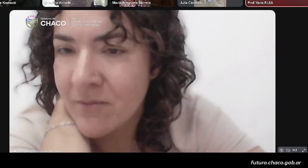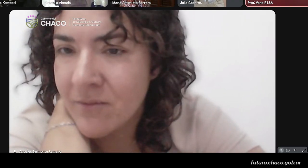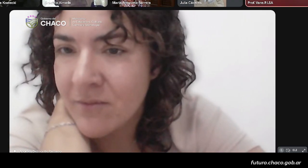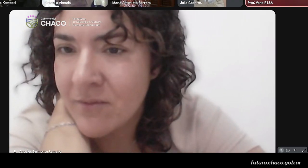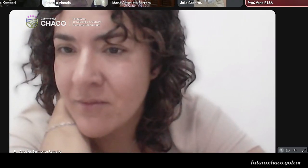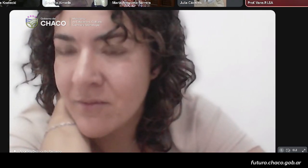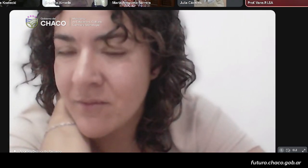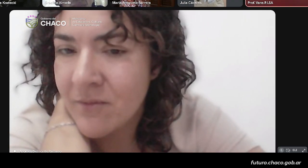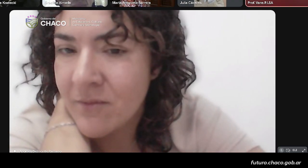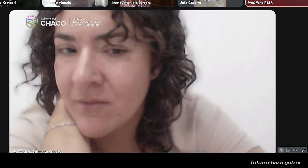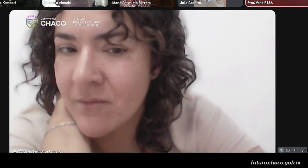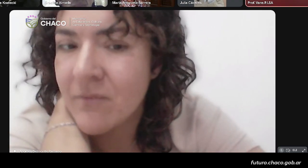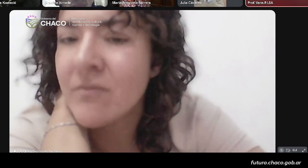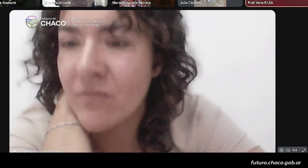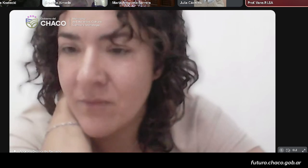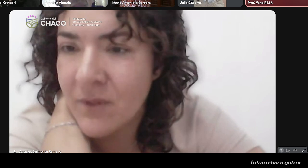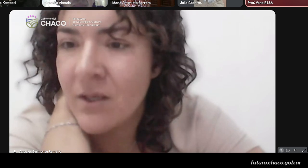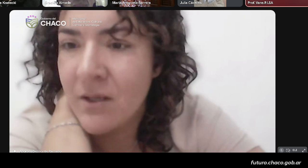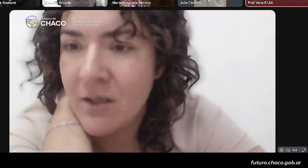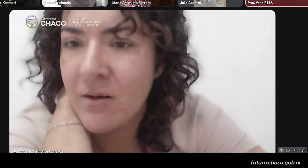incorporar desde la lengua de señas.